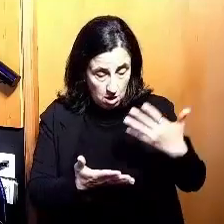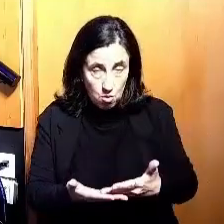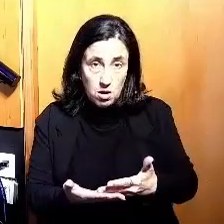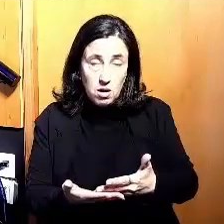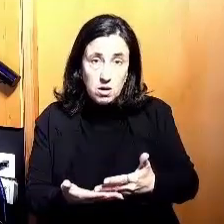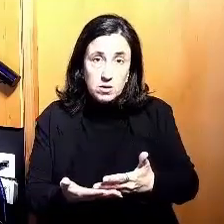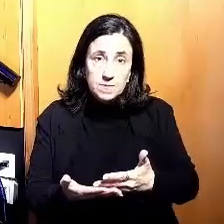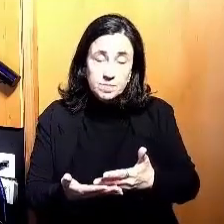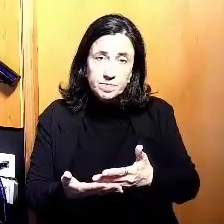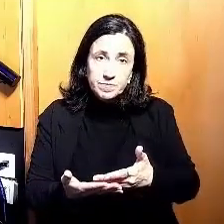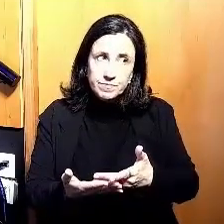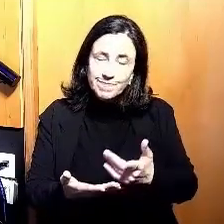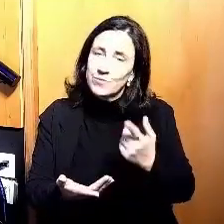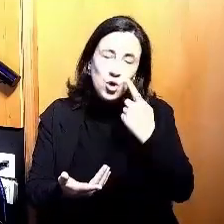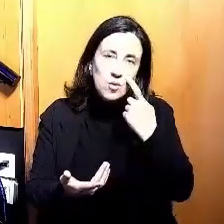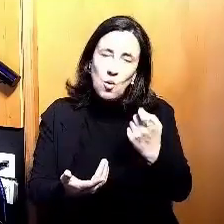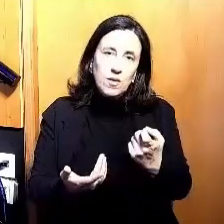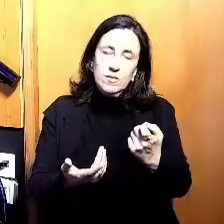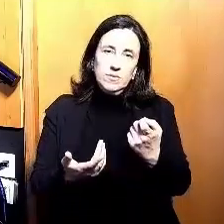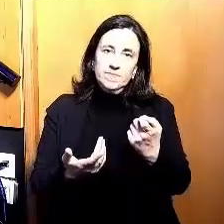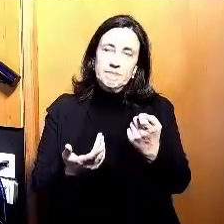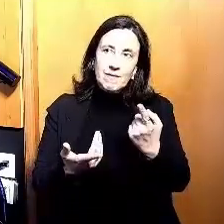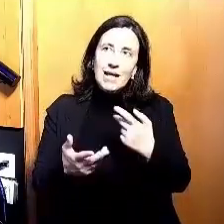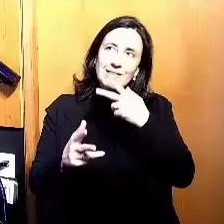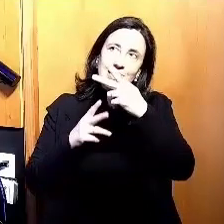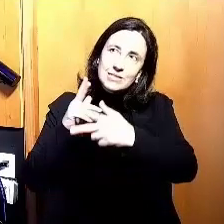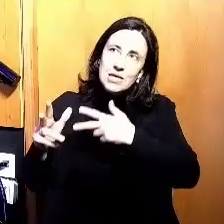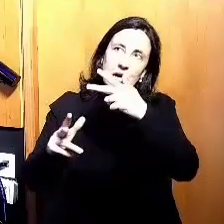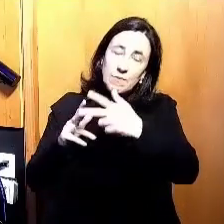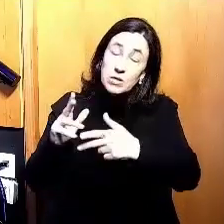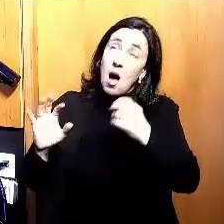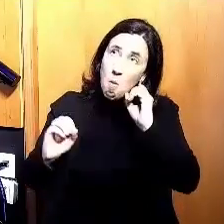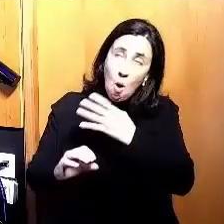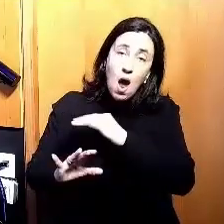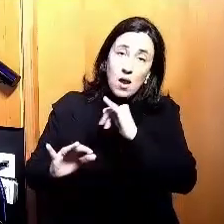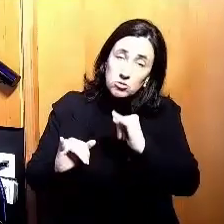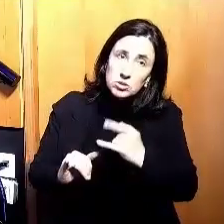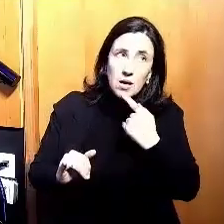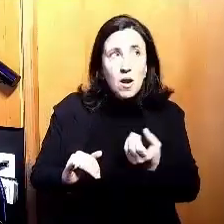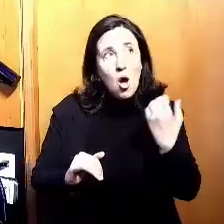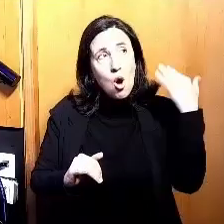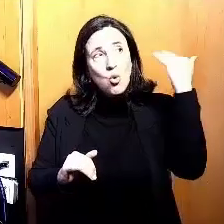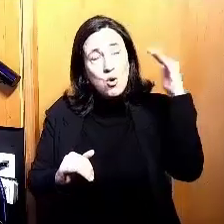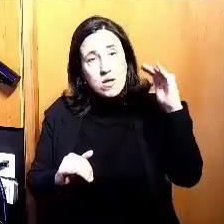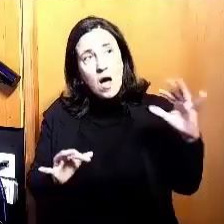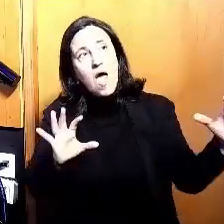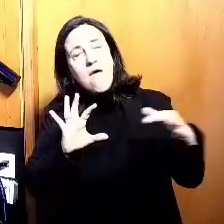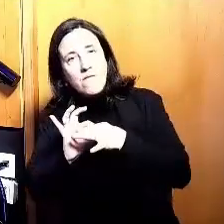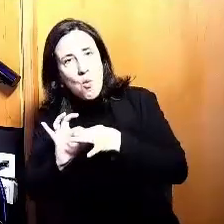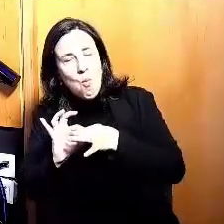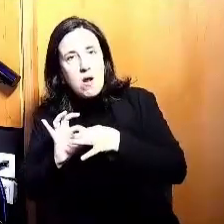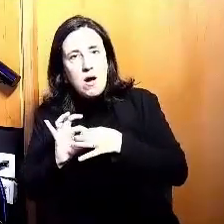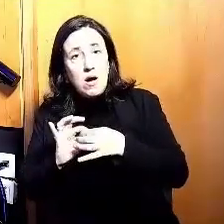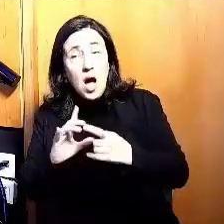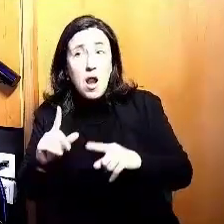ahí, no le teníamos, o sea, lo decíamos, estaría bueno que en Ablatam estuviera gente de gobierno, hubo algunos casos